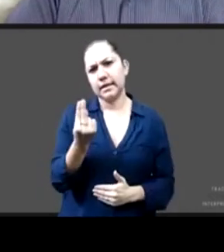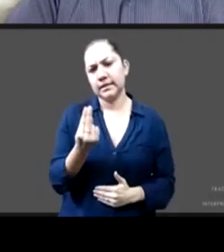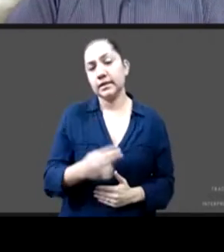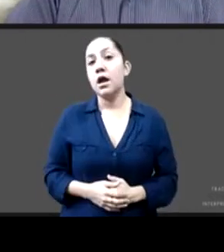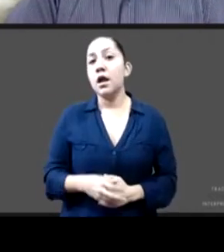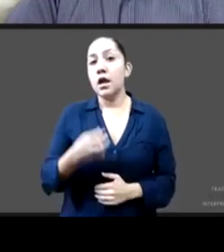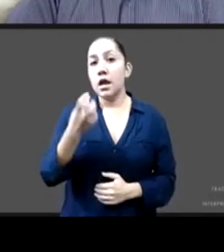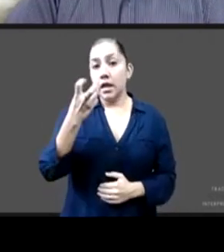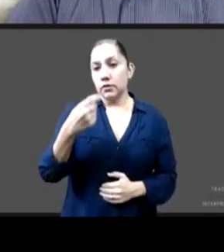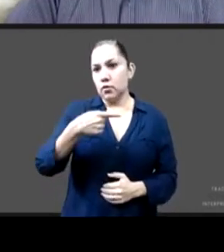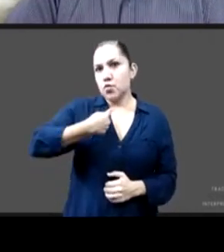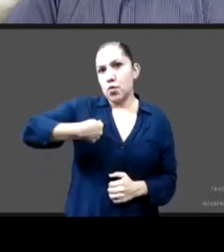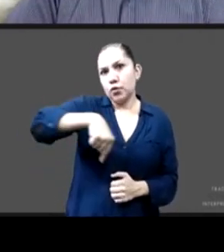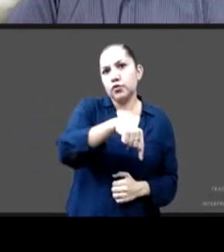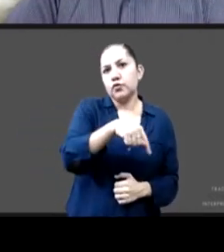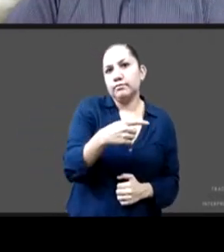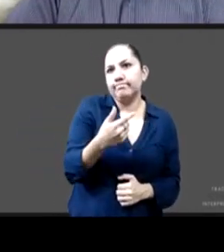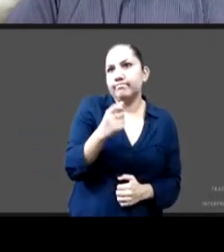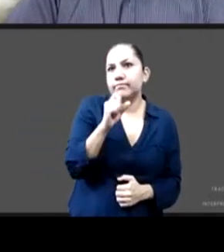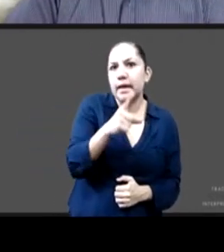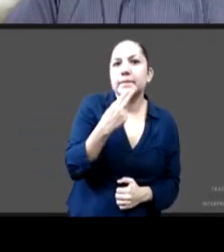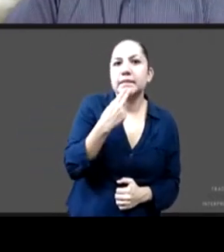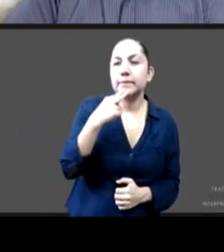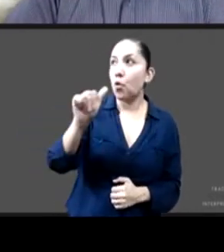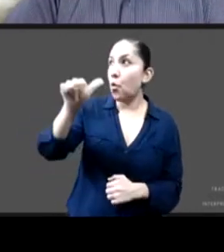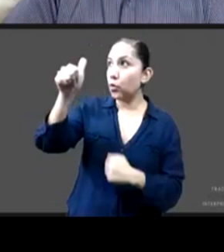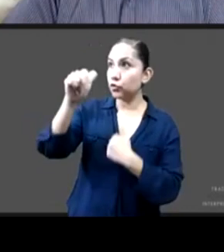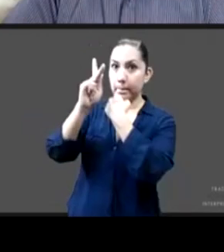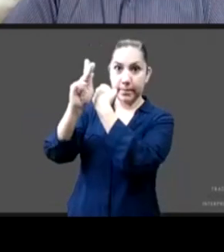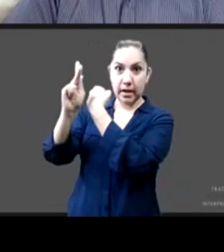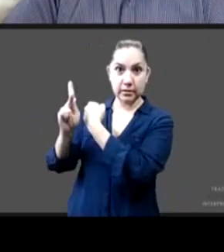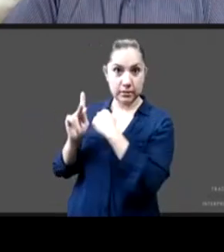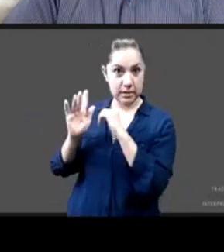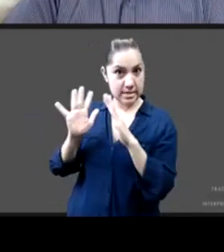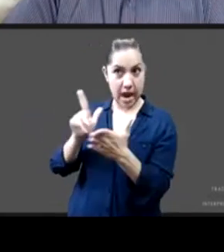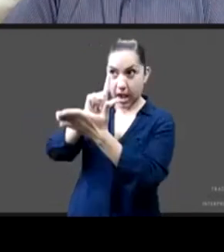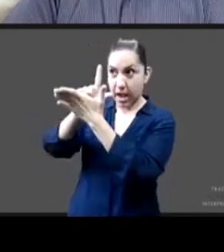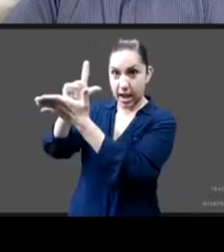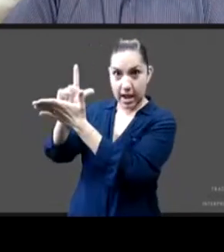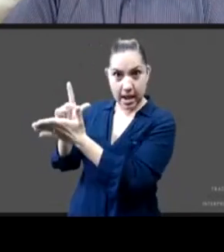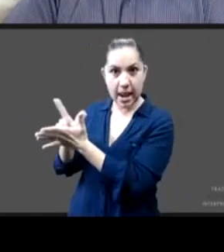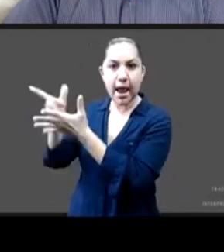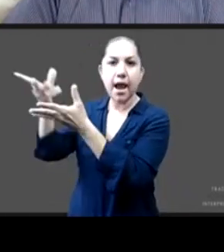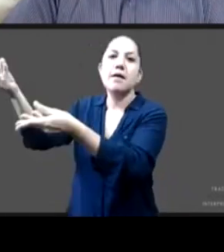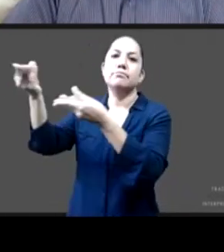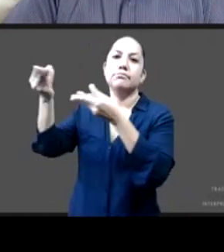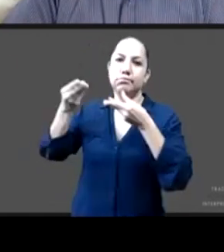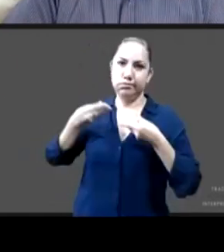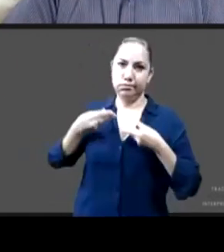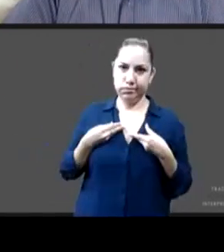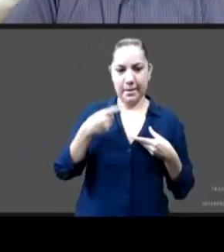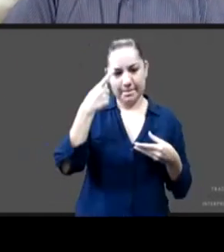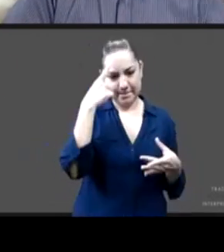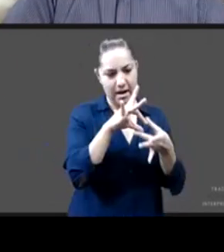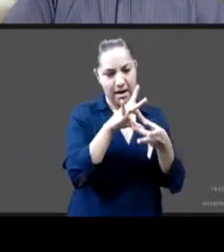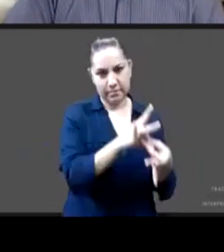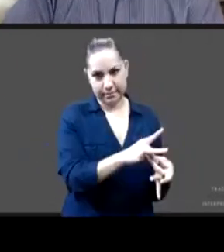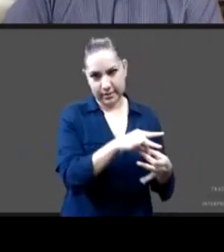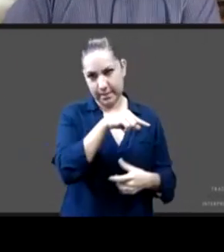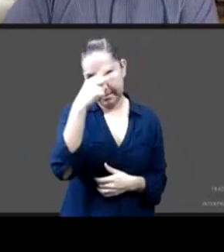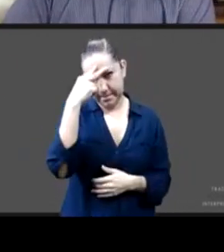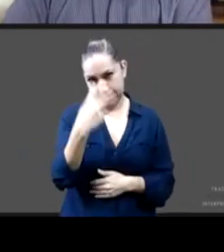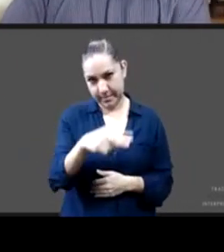los países donde ya está regulado. Y aquí en esto quiero aprovechar